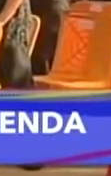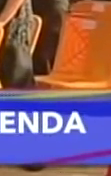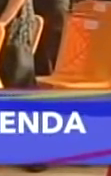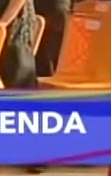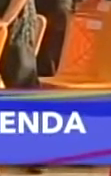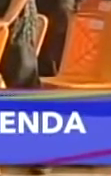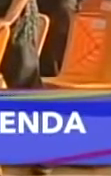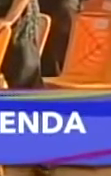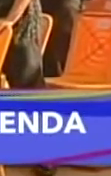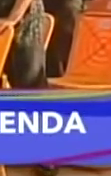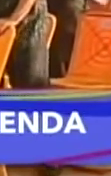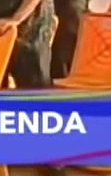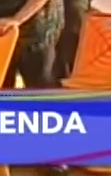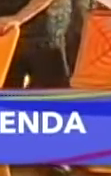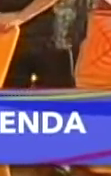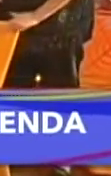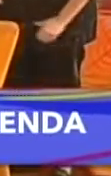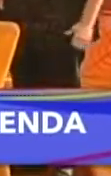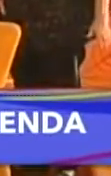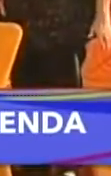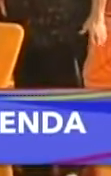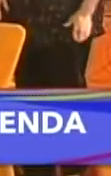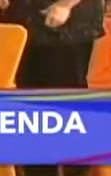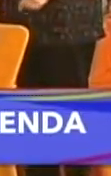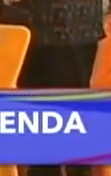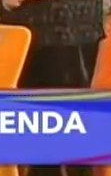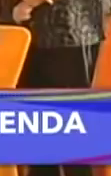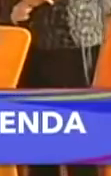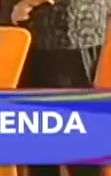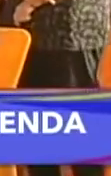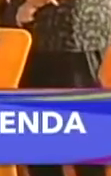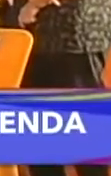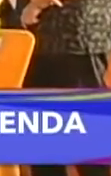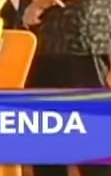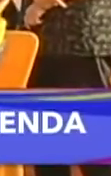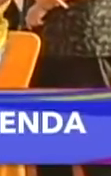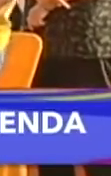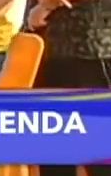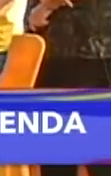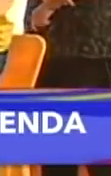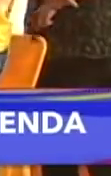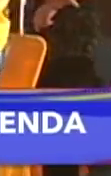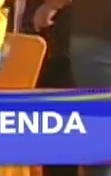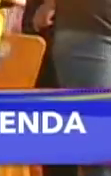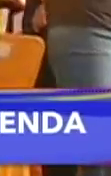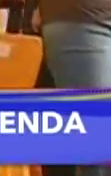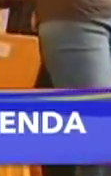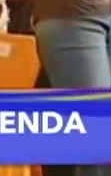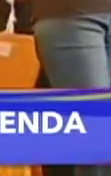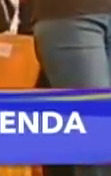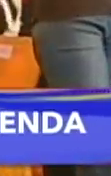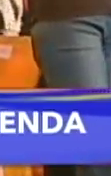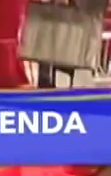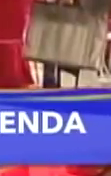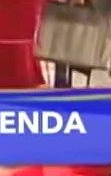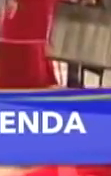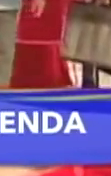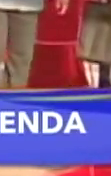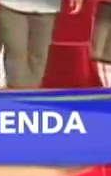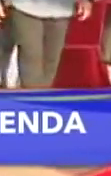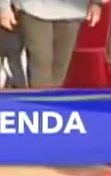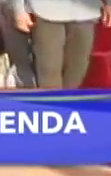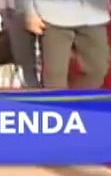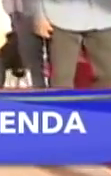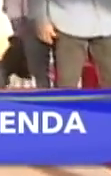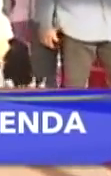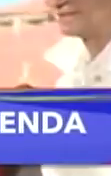Rivero. 2.800.000 viviendas que se han entregado en el día de hoy. Ha dicho que ha sido un récord mundial, un milagro. Así calificó